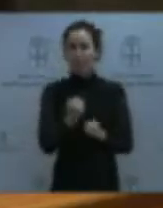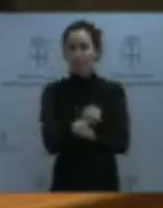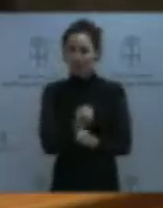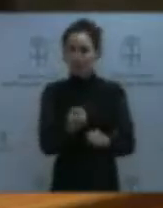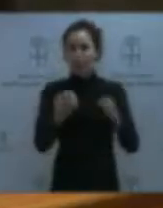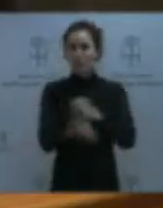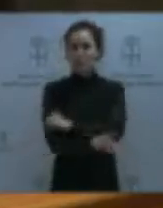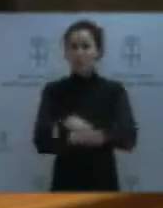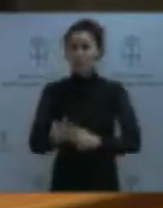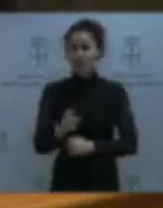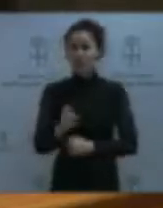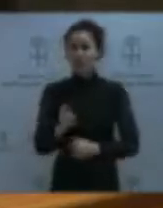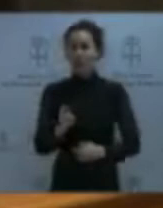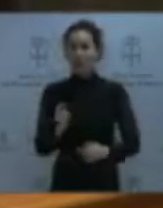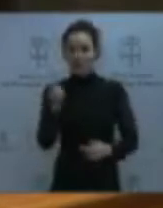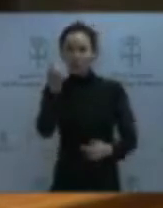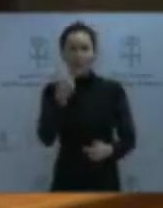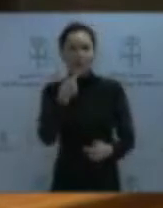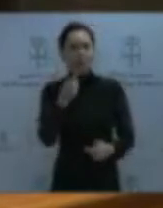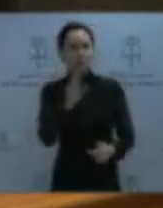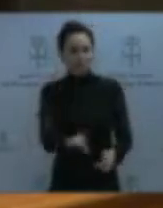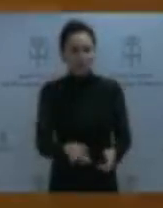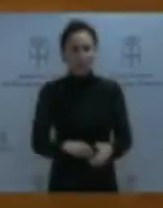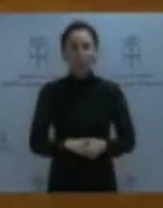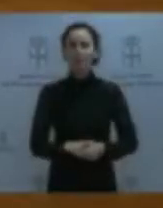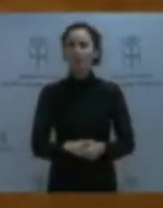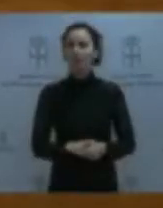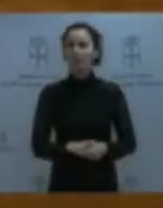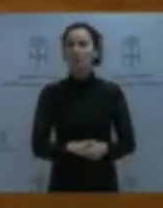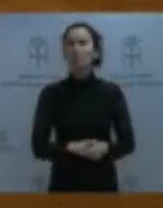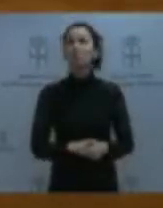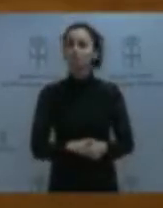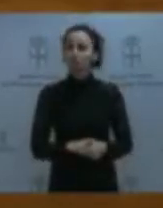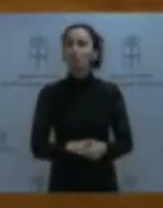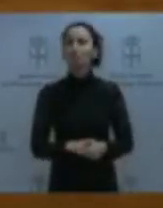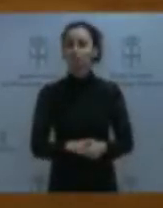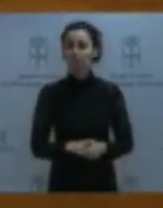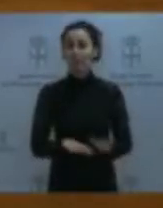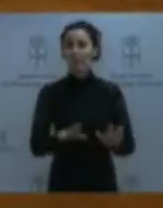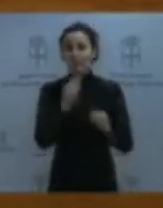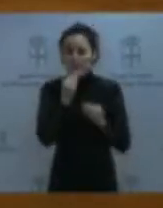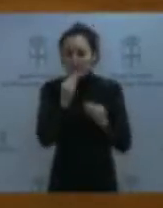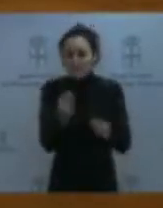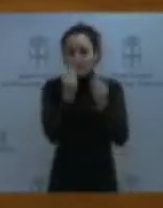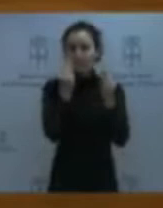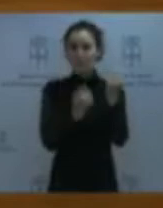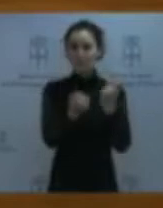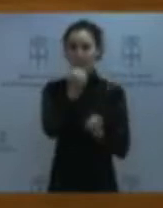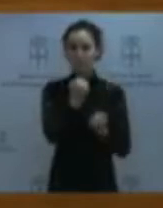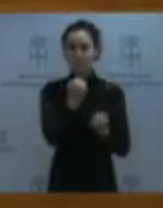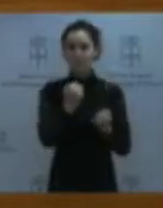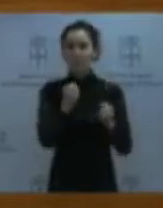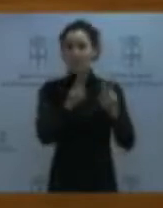energética, yo se lo admito, porque eso es verdad. Ahora, hay una mejora económica y todas esas